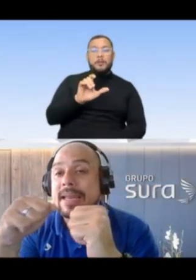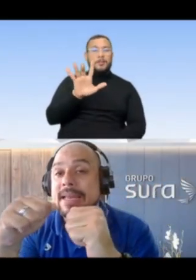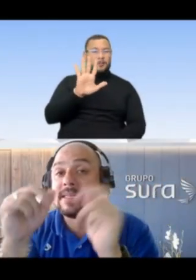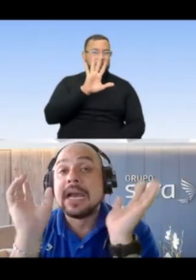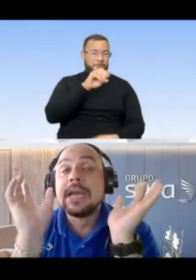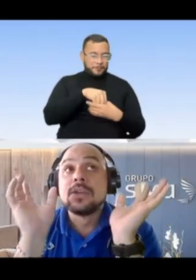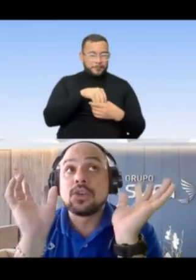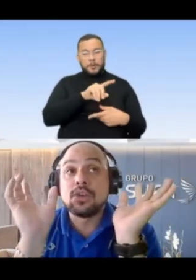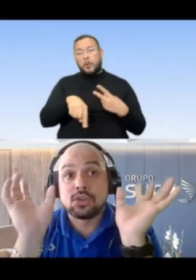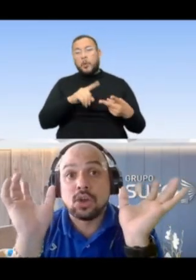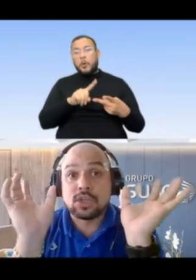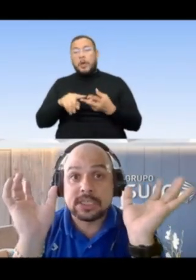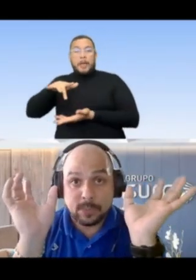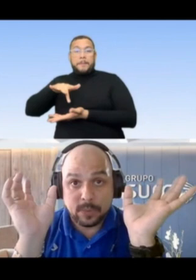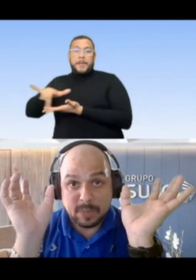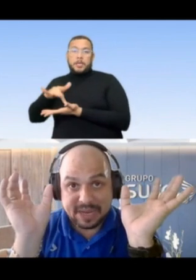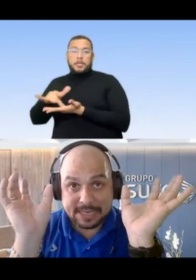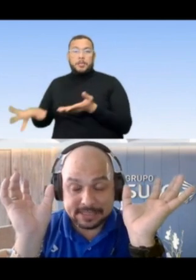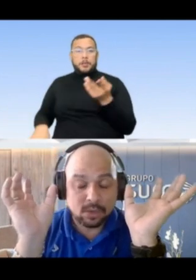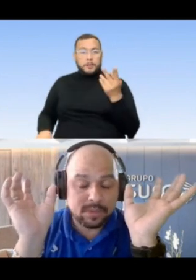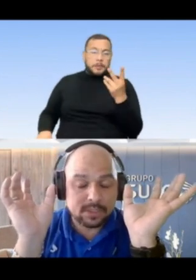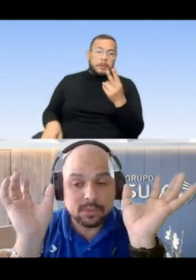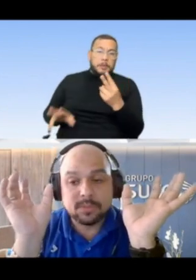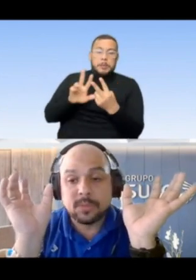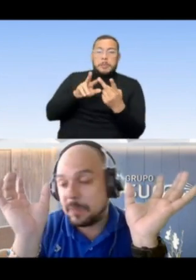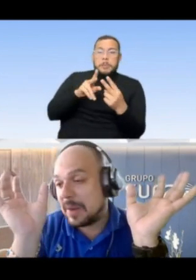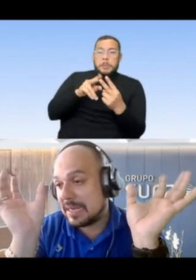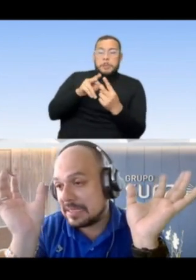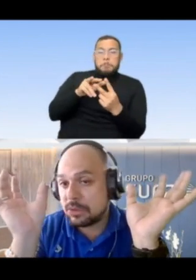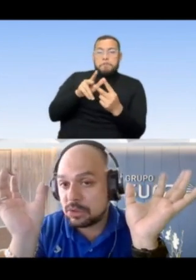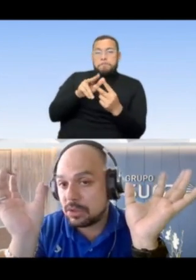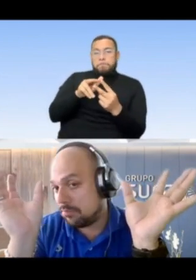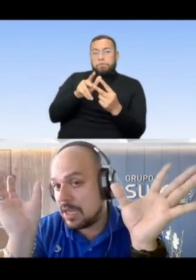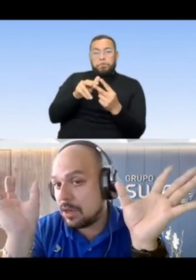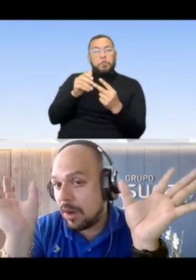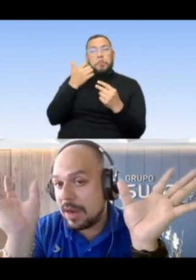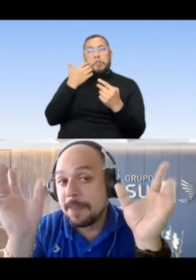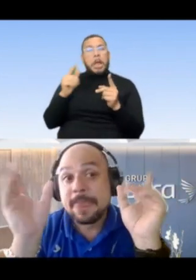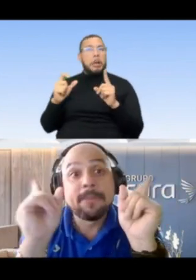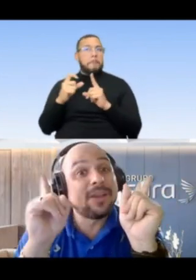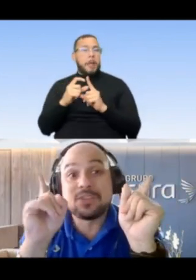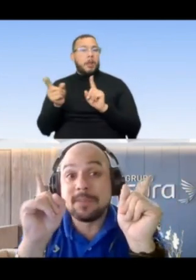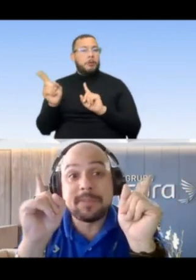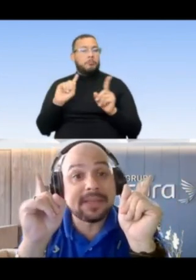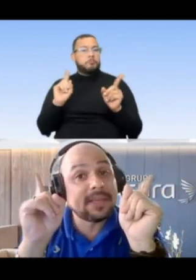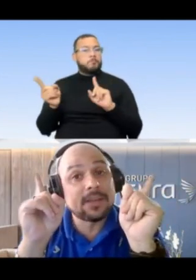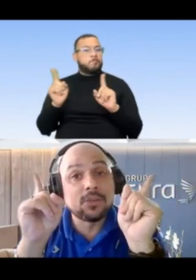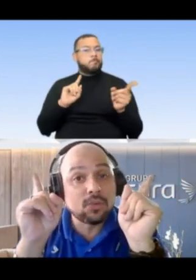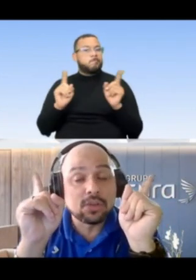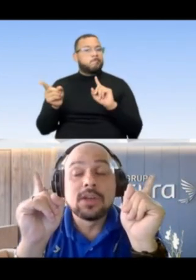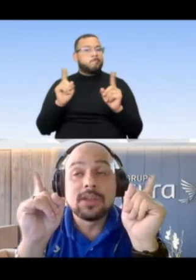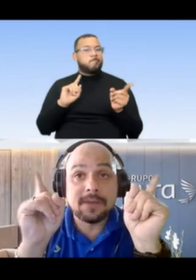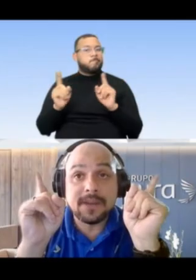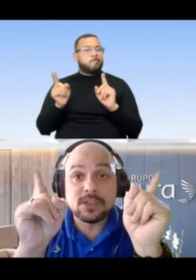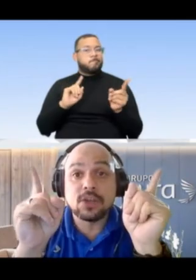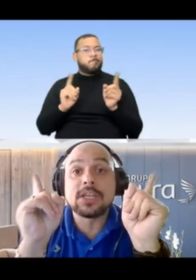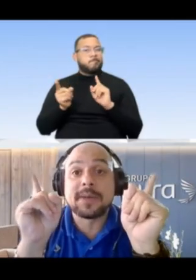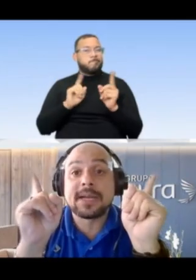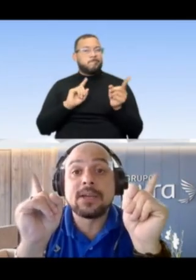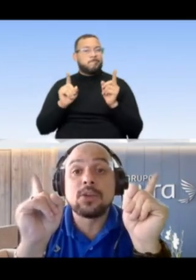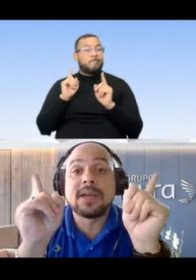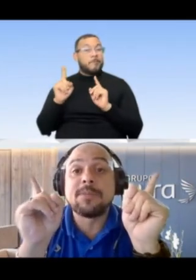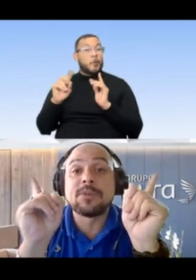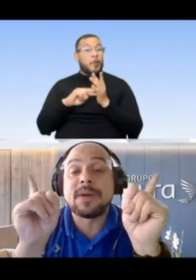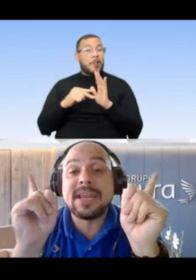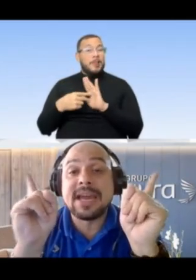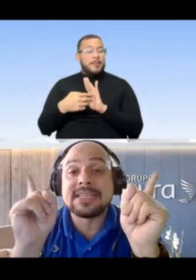de emergencia. Son dos cosas que pueden parecer lo mismo, pueden parecernos igual, pero siempre tienen sus